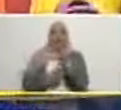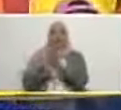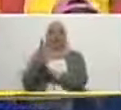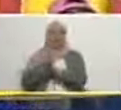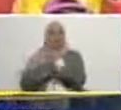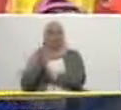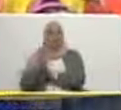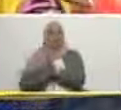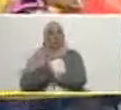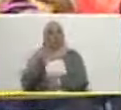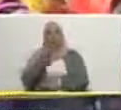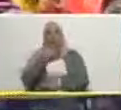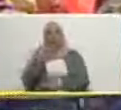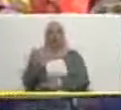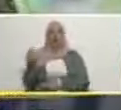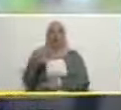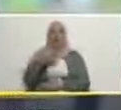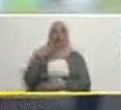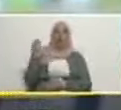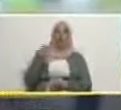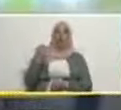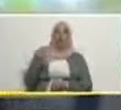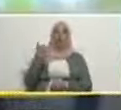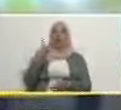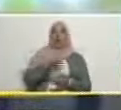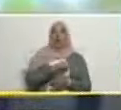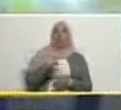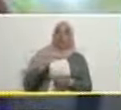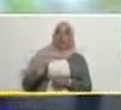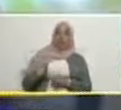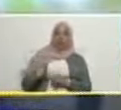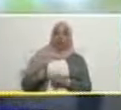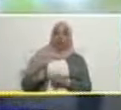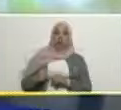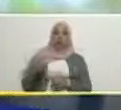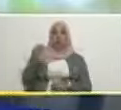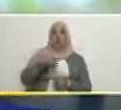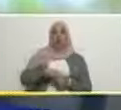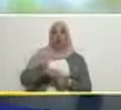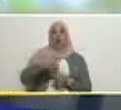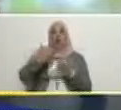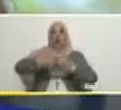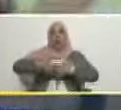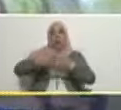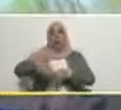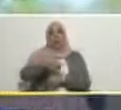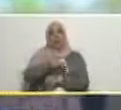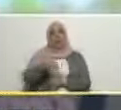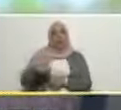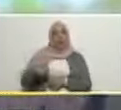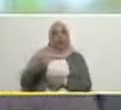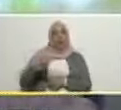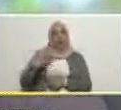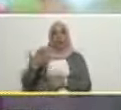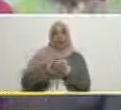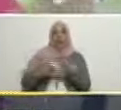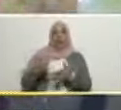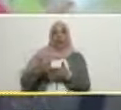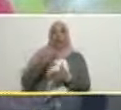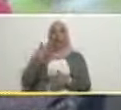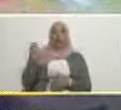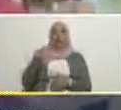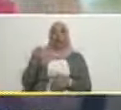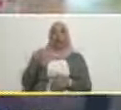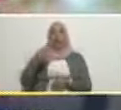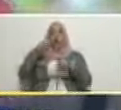Y hay muchos compañeros del sector privado y de las industrias básicas de nuestro país que también quieren a esa juventud que